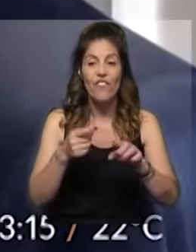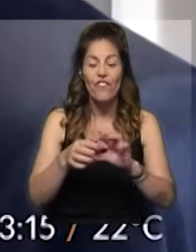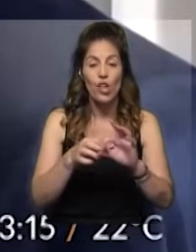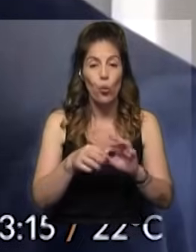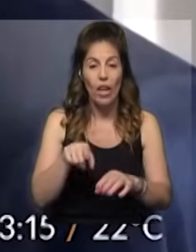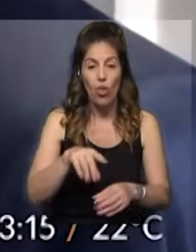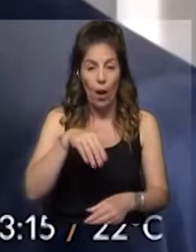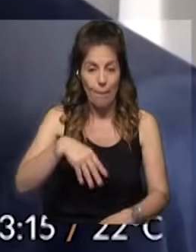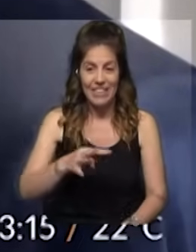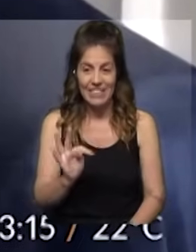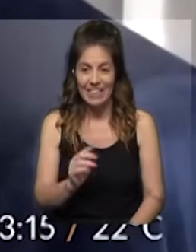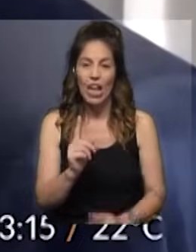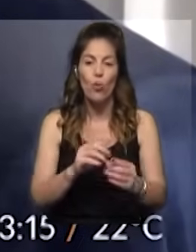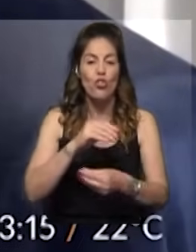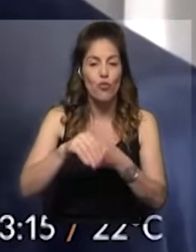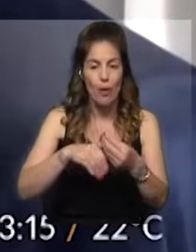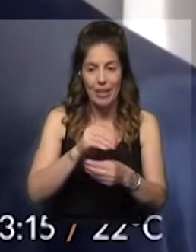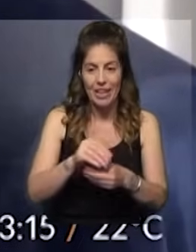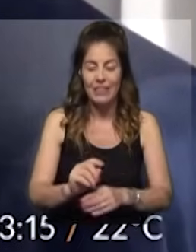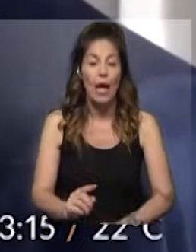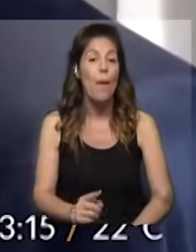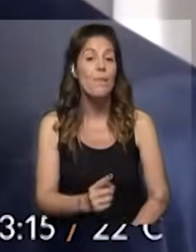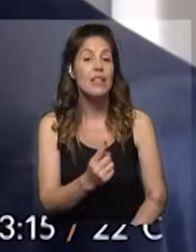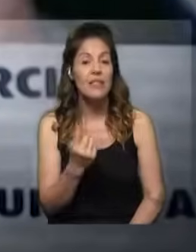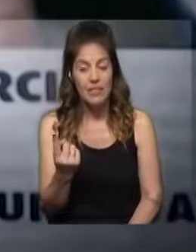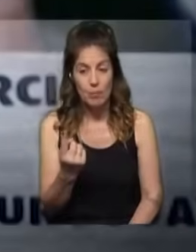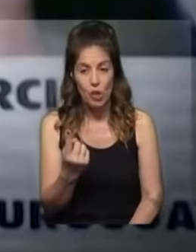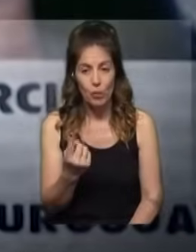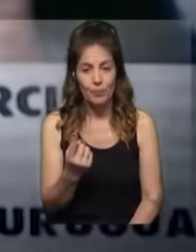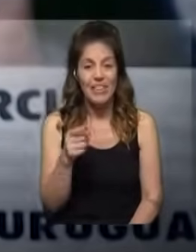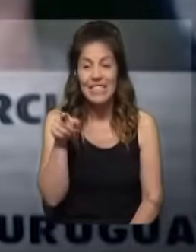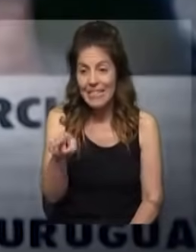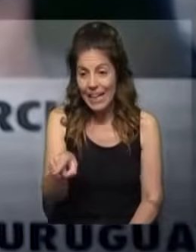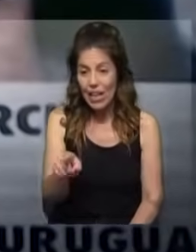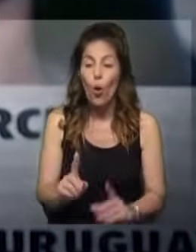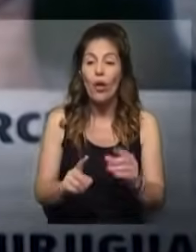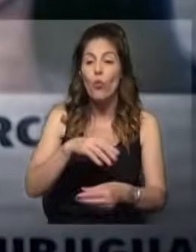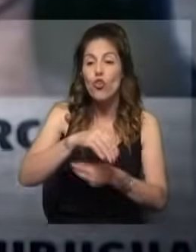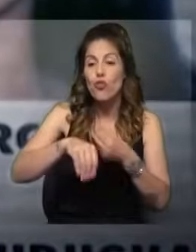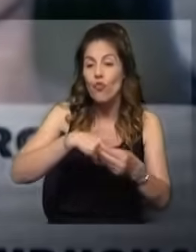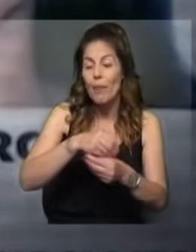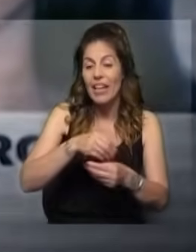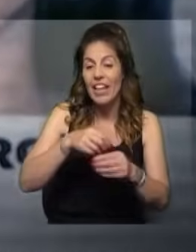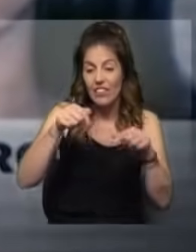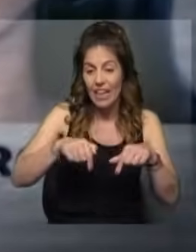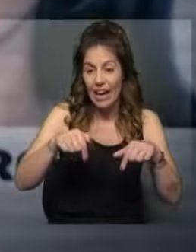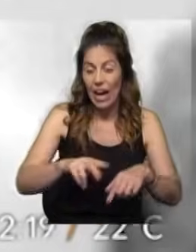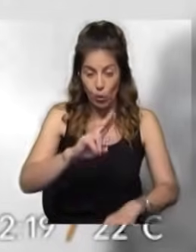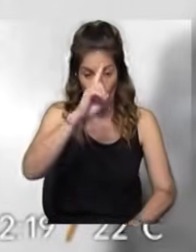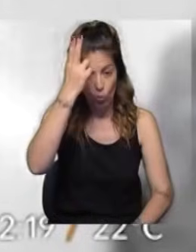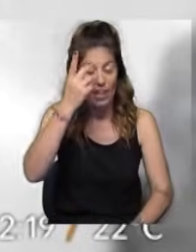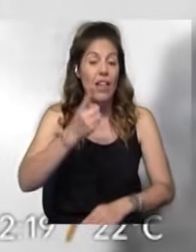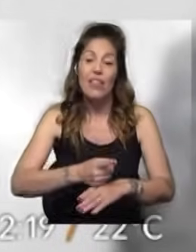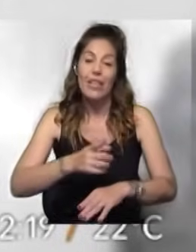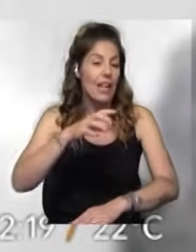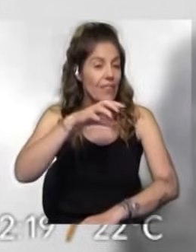y alguno de sus familiares en principio este si él o alguno de sus familiares pone un pie aquí en Uruguay eh deberían